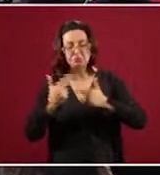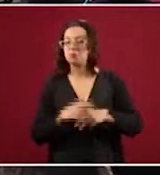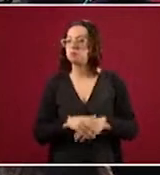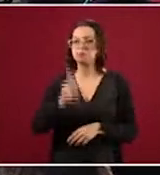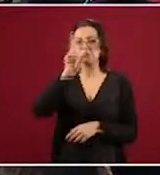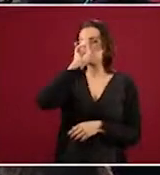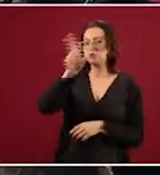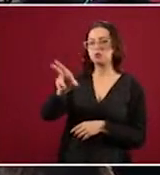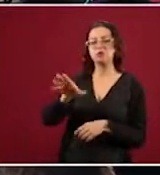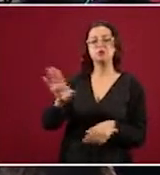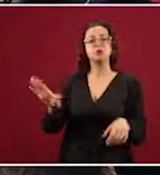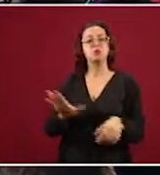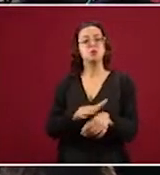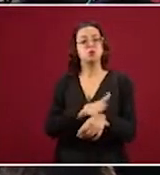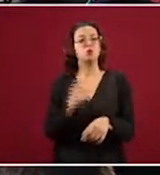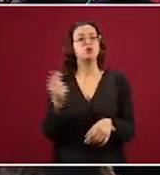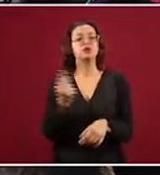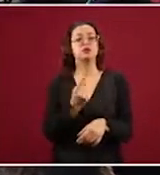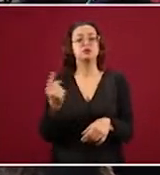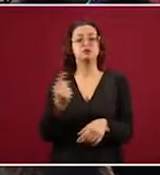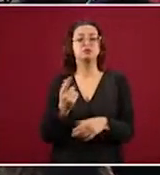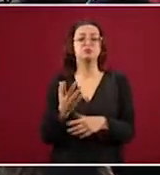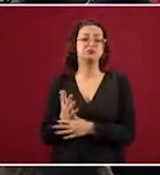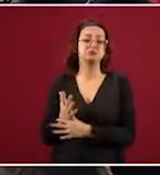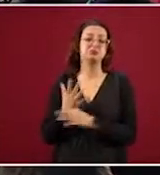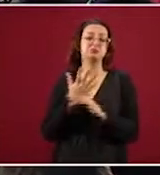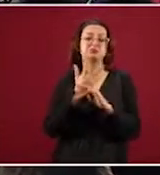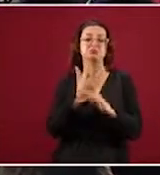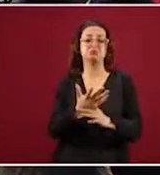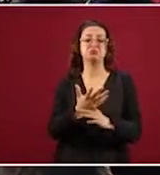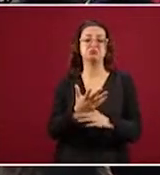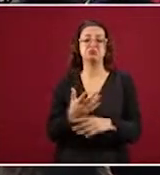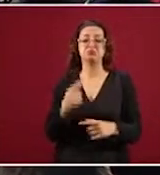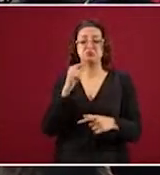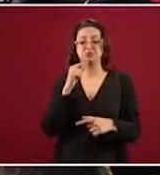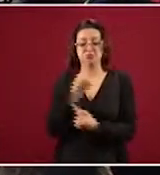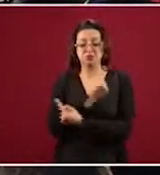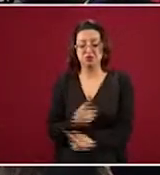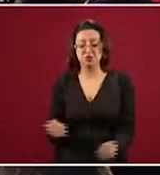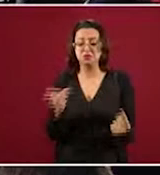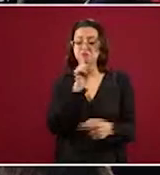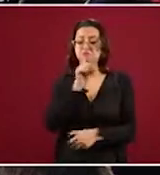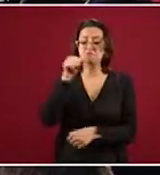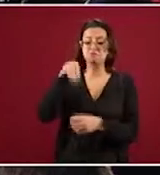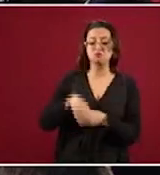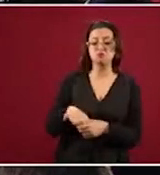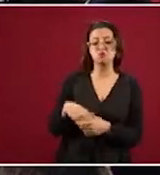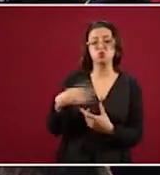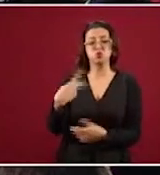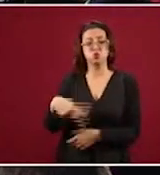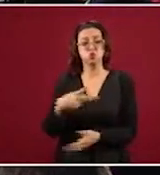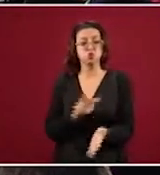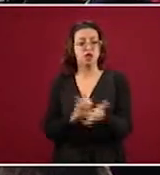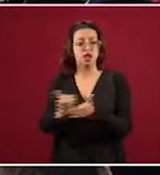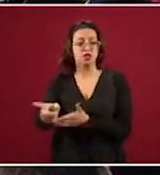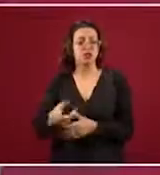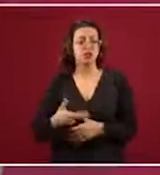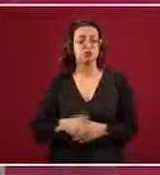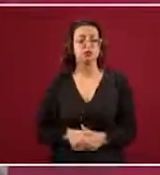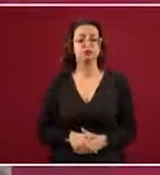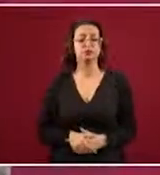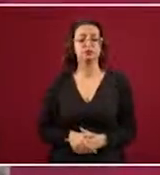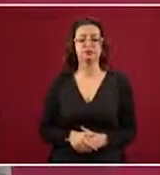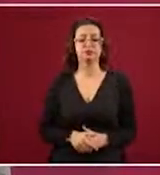porque se decía que esto iba en contra de los derechos de la intimidad de los niños y de las niñas.